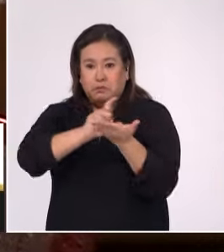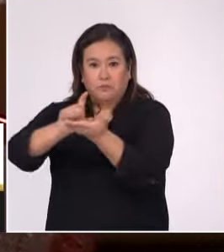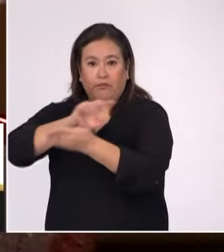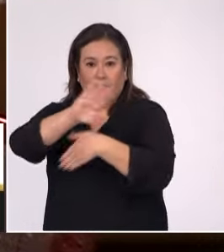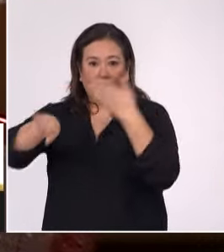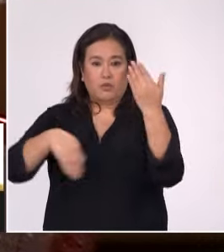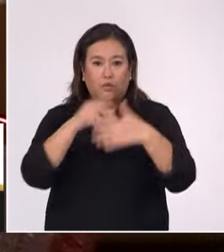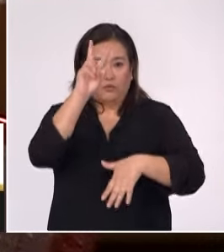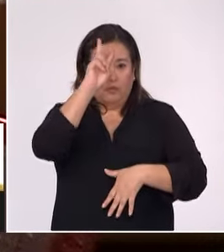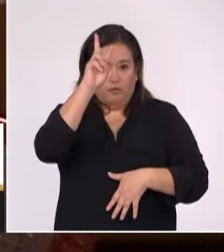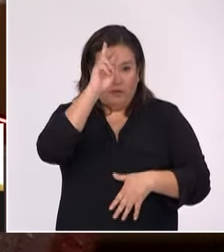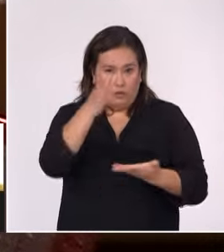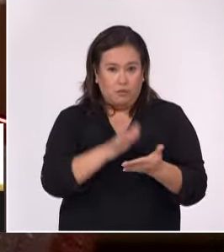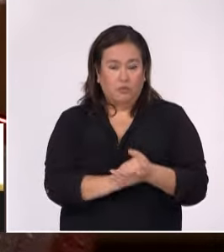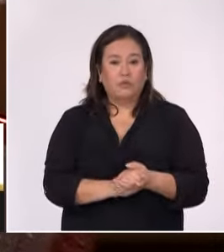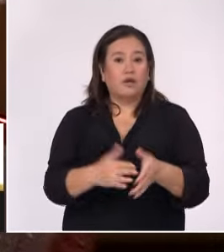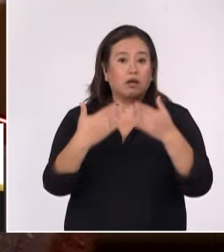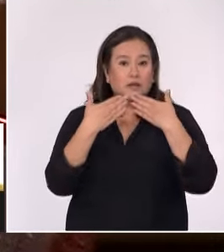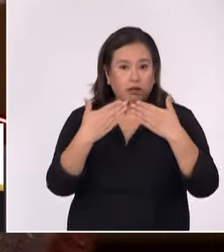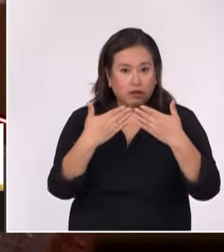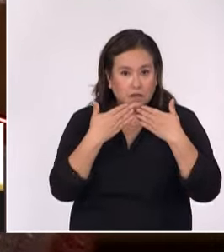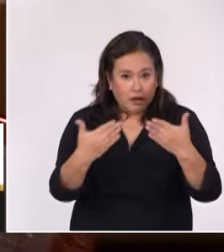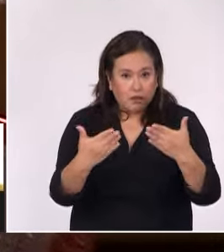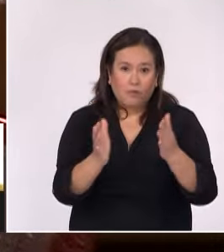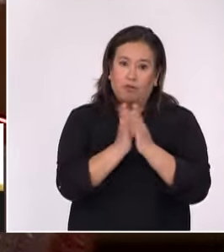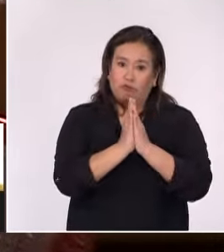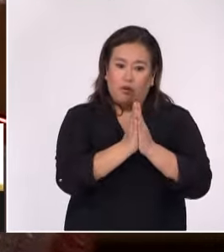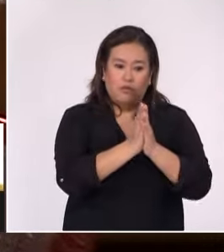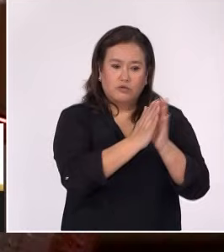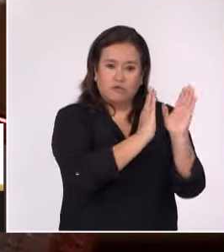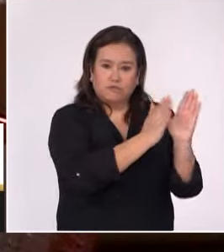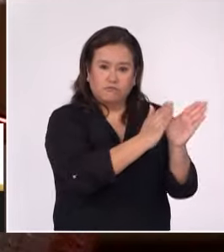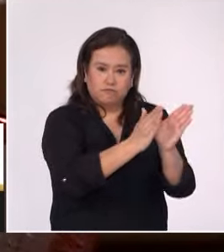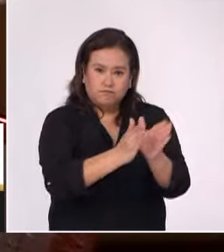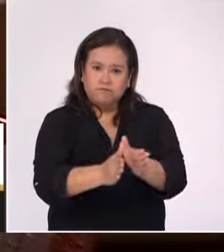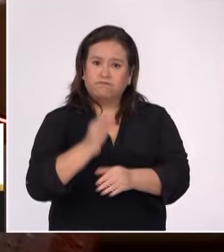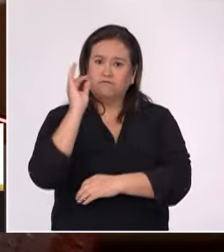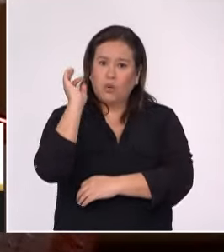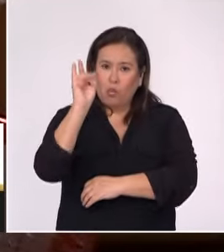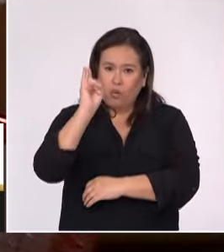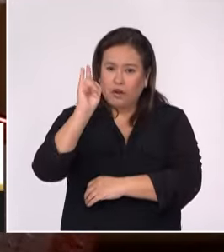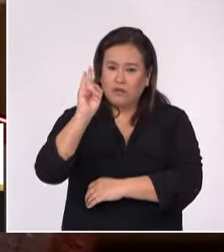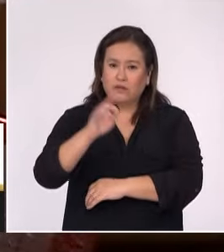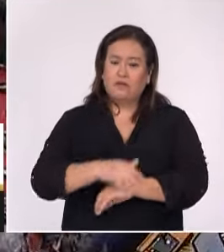nacional, agradeciendo sea tramitado con carácter de urgencia.